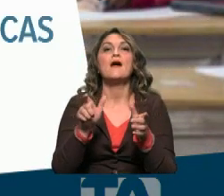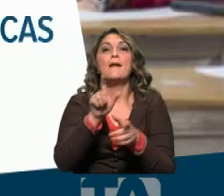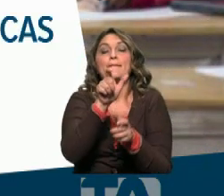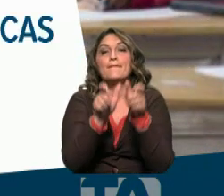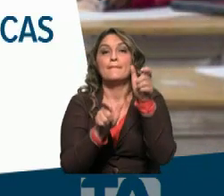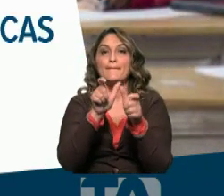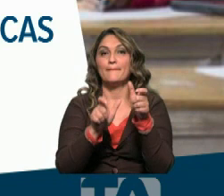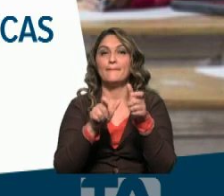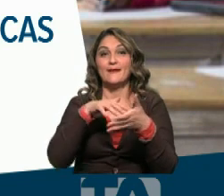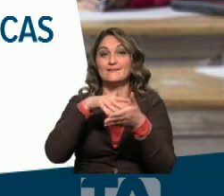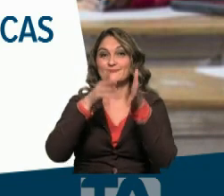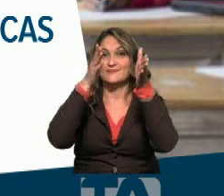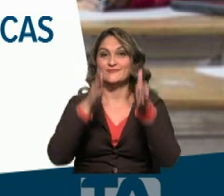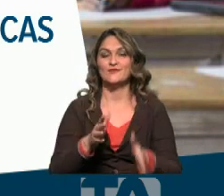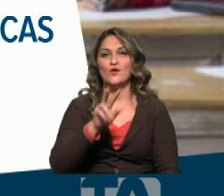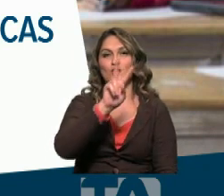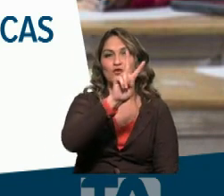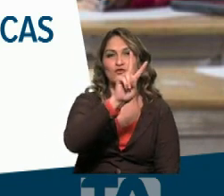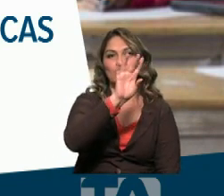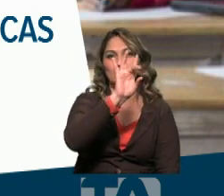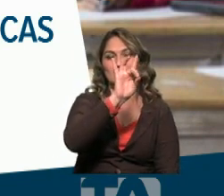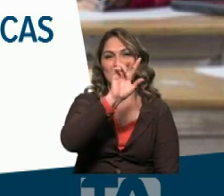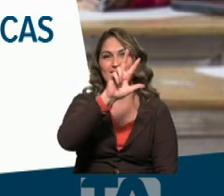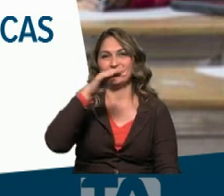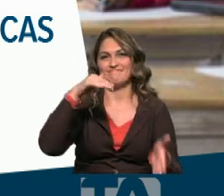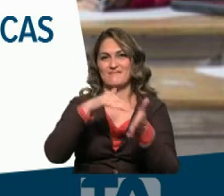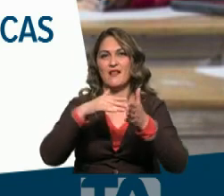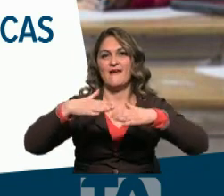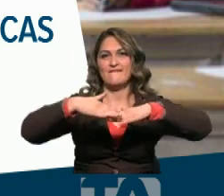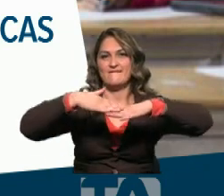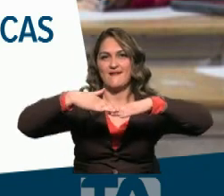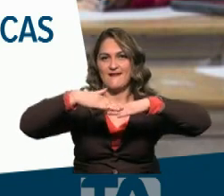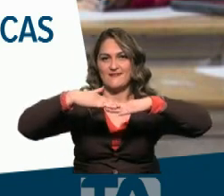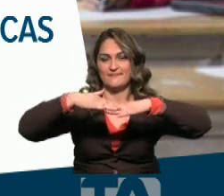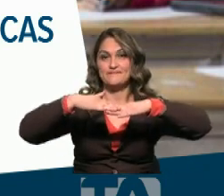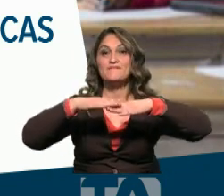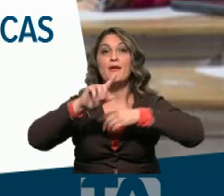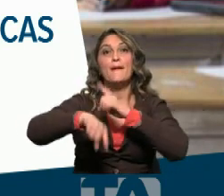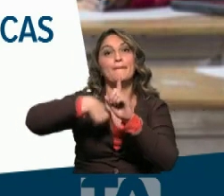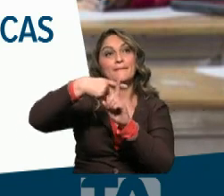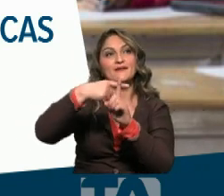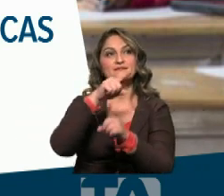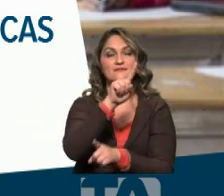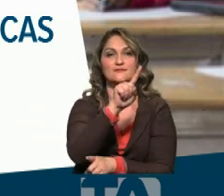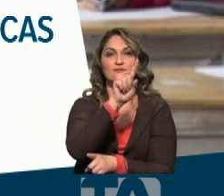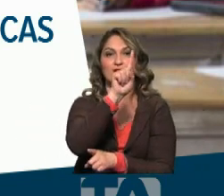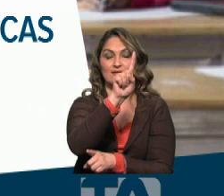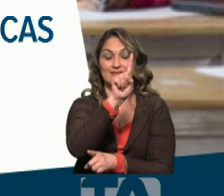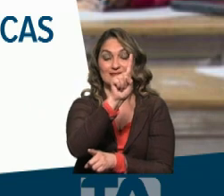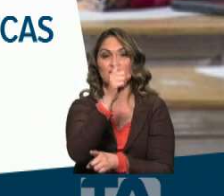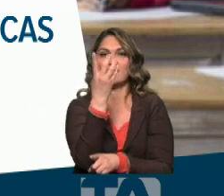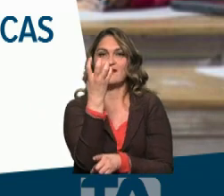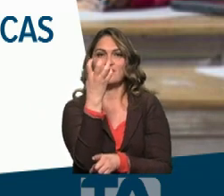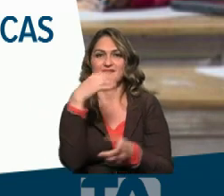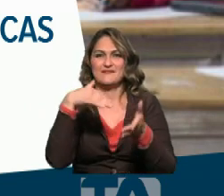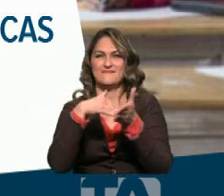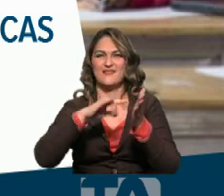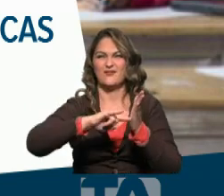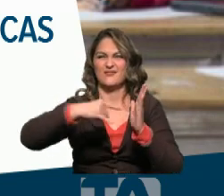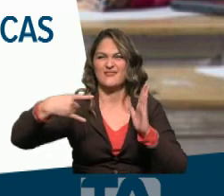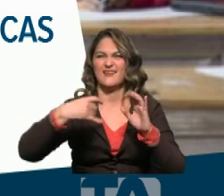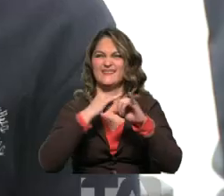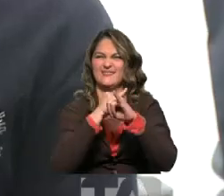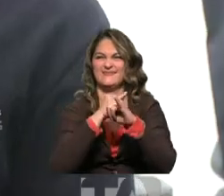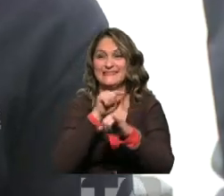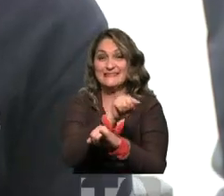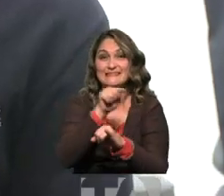283 mil estudiantes de bachillerato técnico y 114.000 estudiantes de carreras técnicas y tecnológicas de educación superior